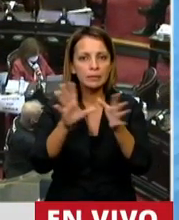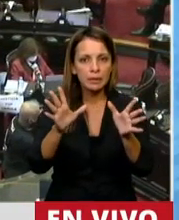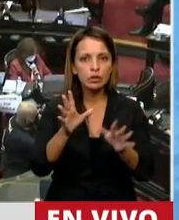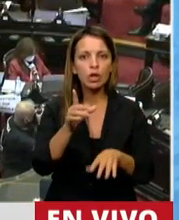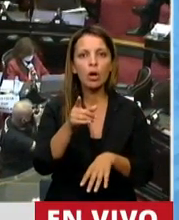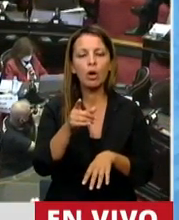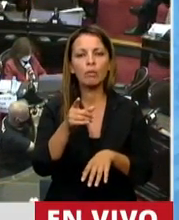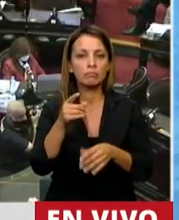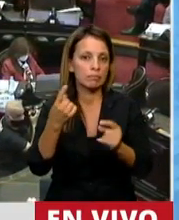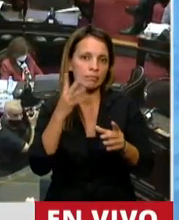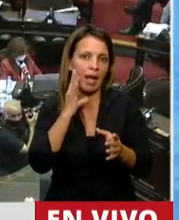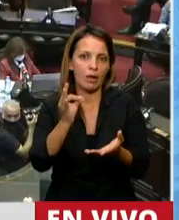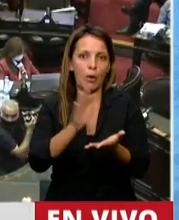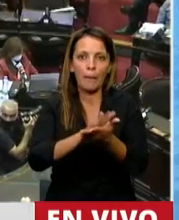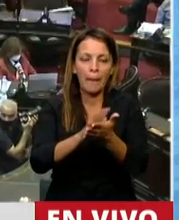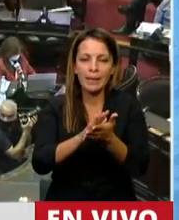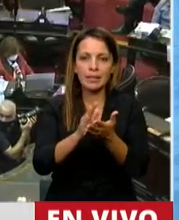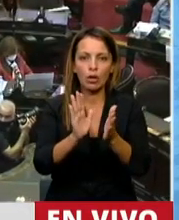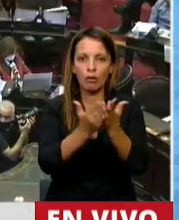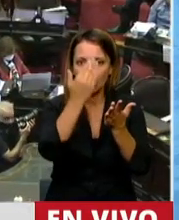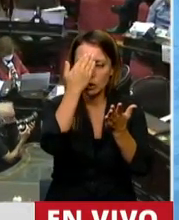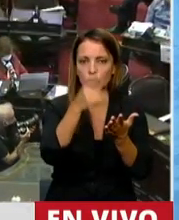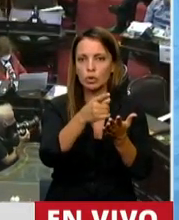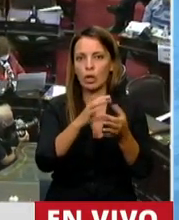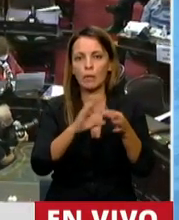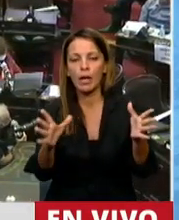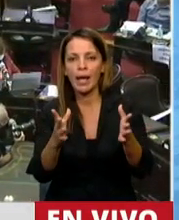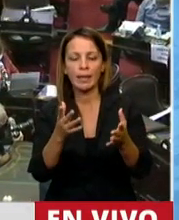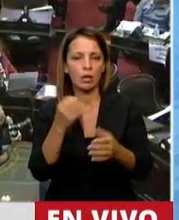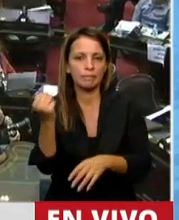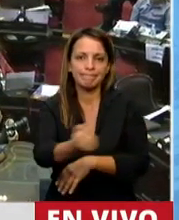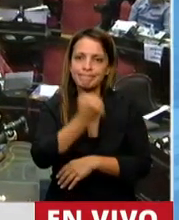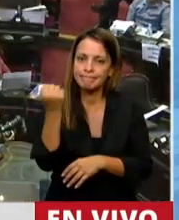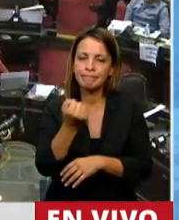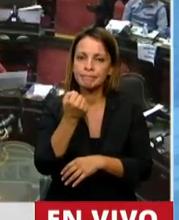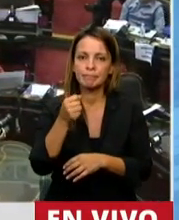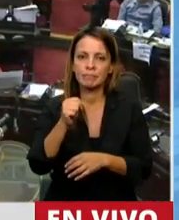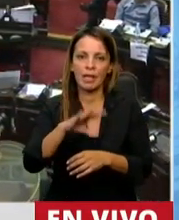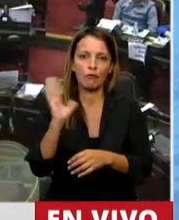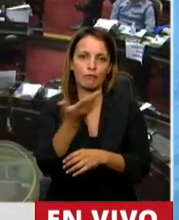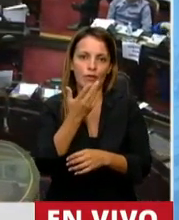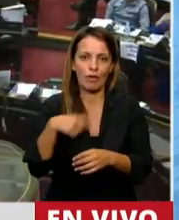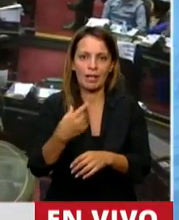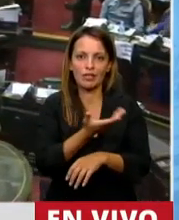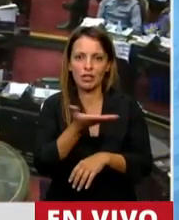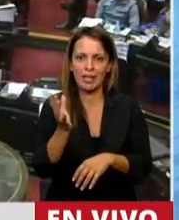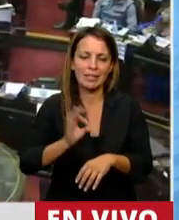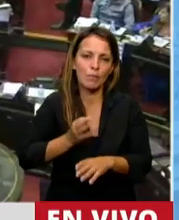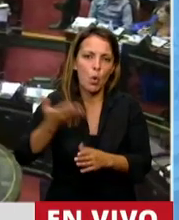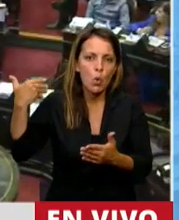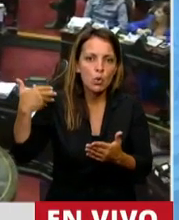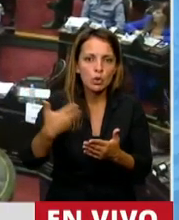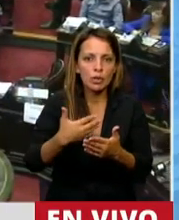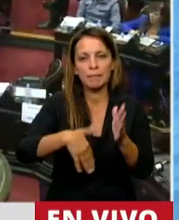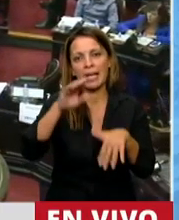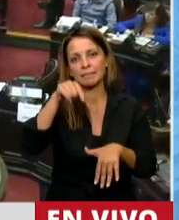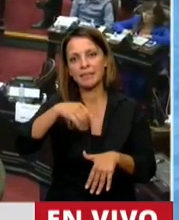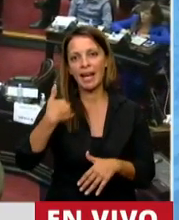básicos, fundamentales, democráticos, constitucionales de las sociedades de Occidente desde hace muchísimos años y de la Argentina en